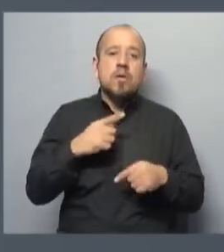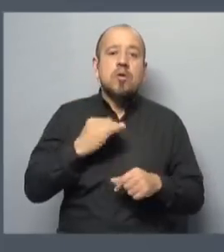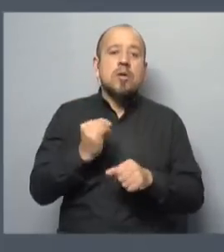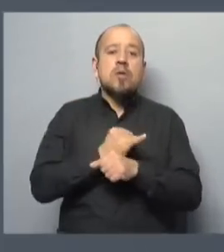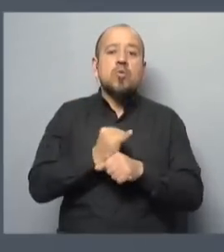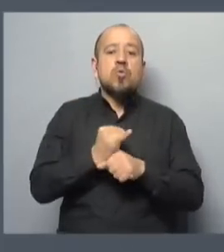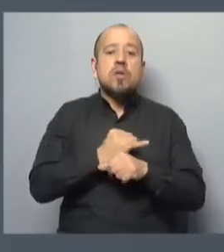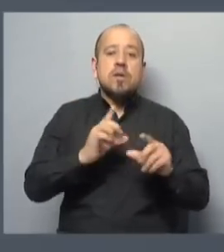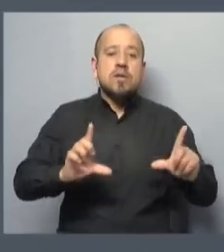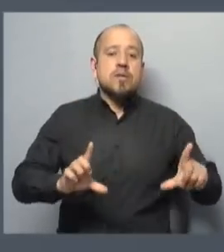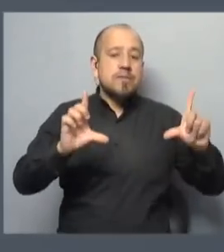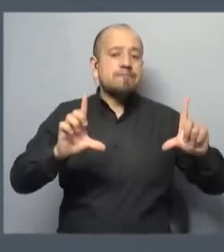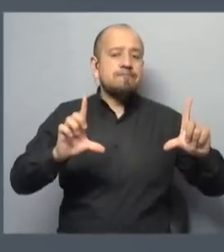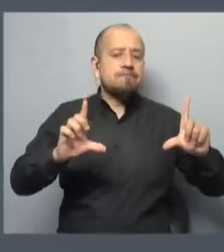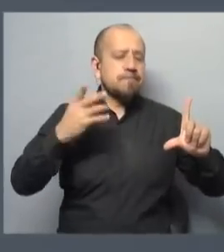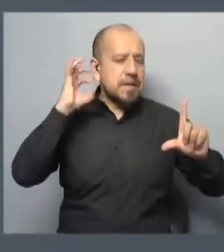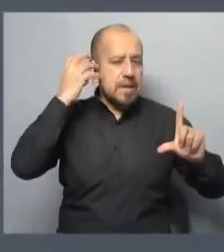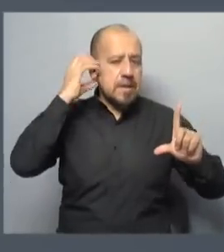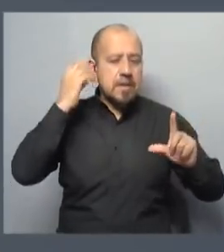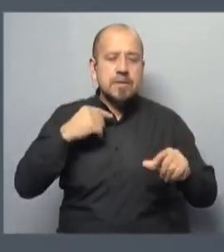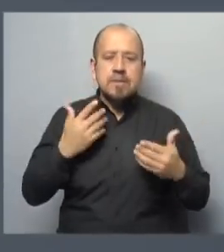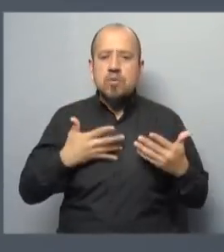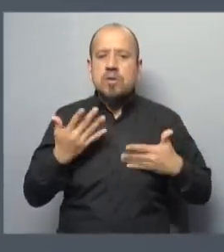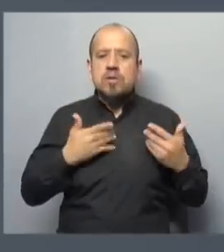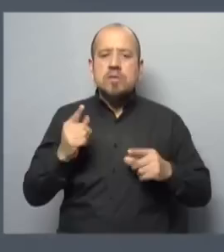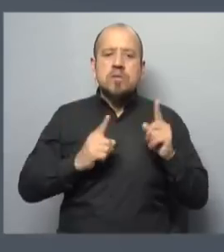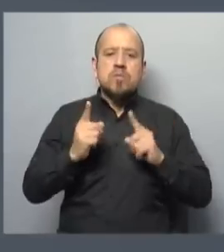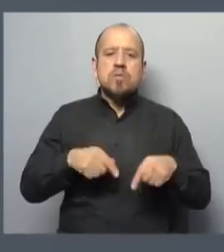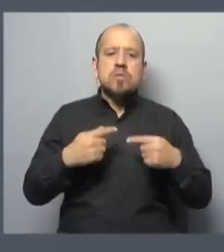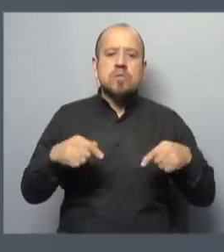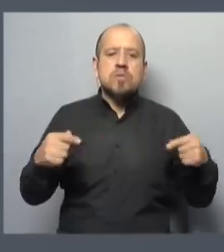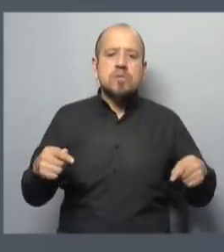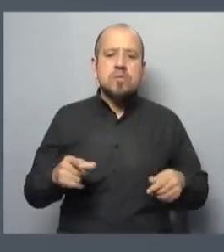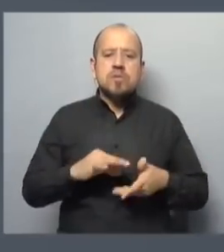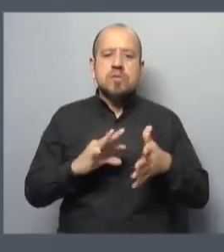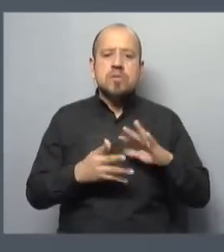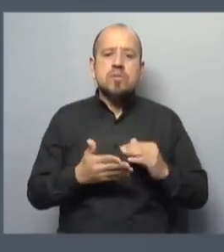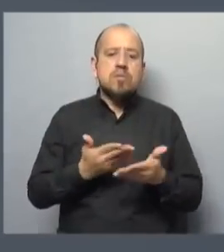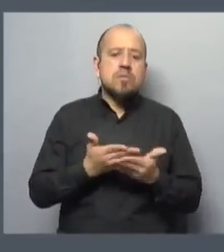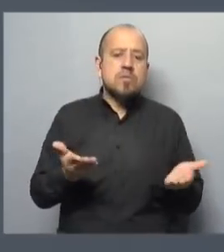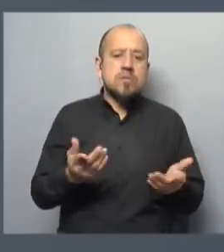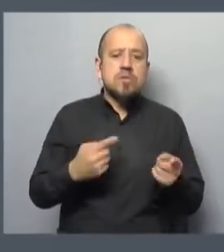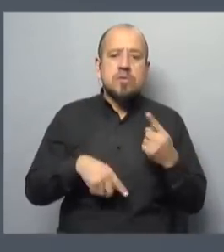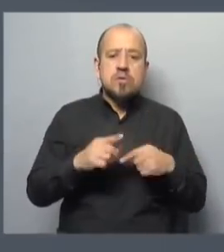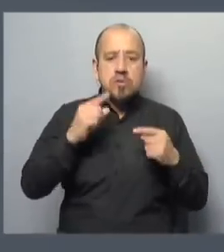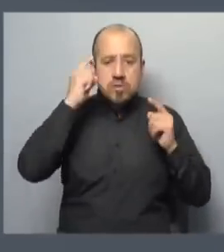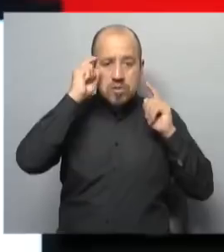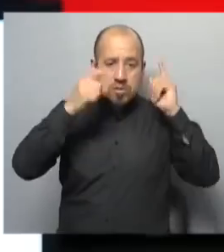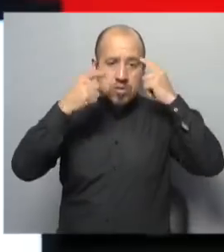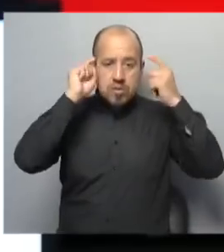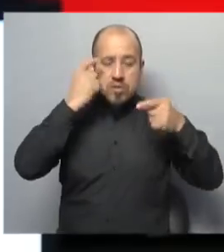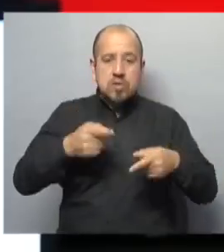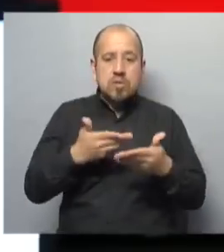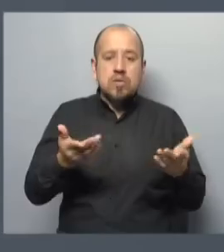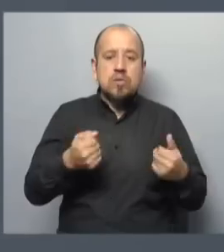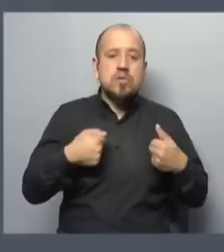mediática me molesta mucho este algunas cuestiones que se tratan de una manera tan banal y no le aportamos como decía martín al